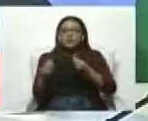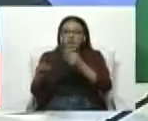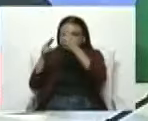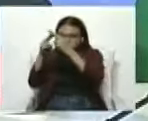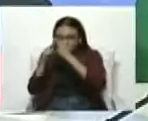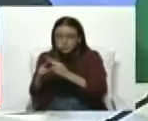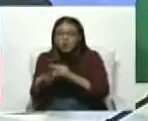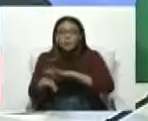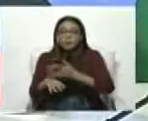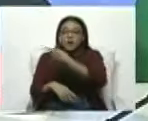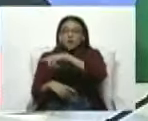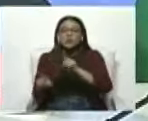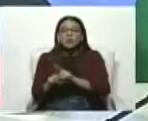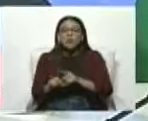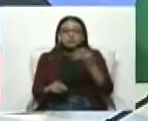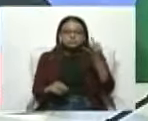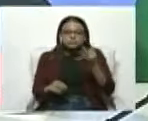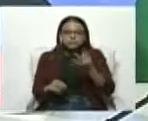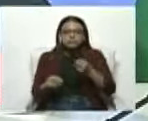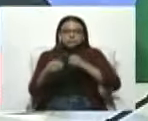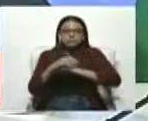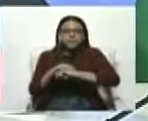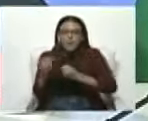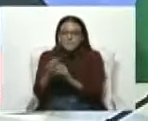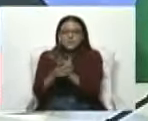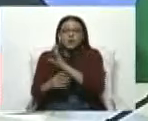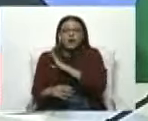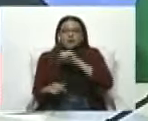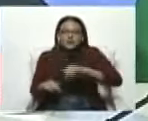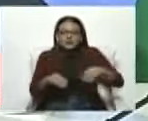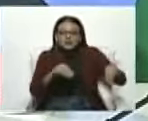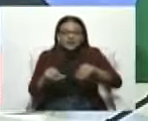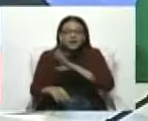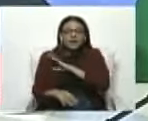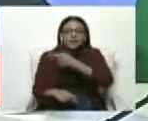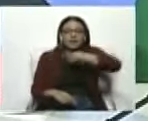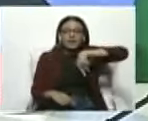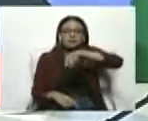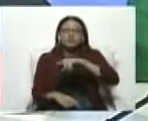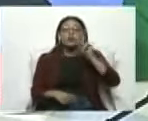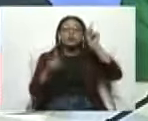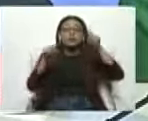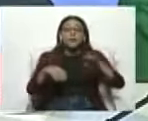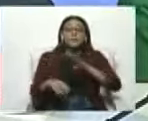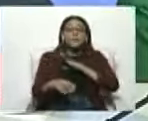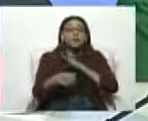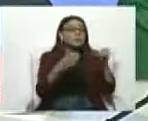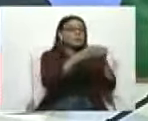pueblos originarios. Y luego están misiones, grandes misiones y bases de misiones,